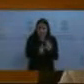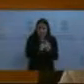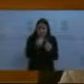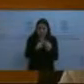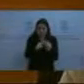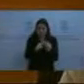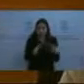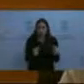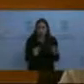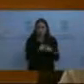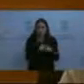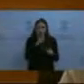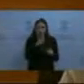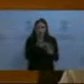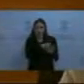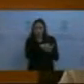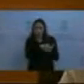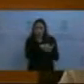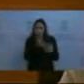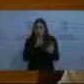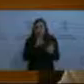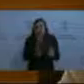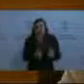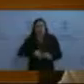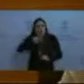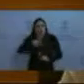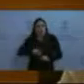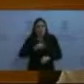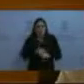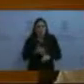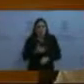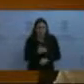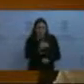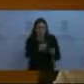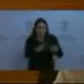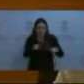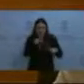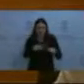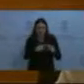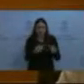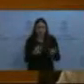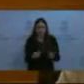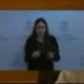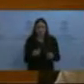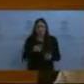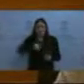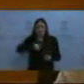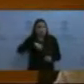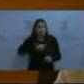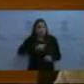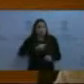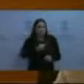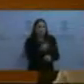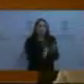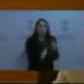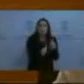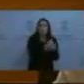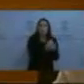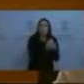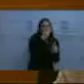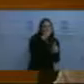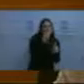Asturias siembra dudas. En un asunto vital para el futuro inmediato de miles de personas, no seremos nosotros quienes antepongamos